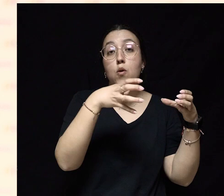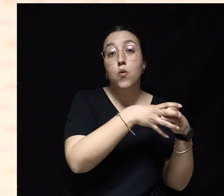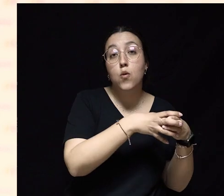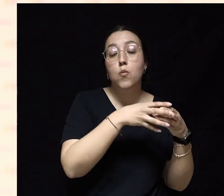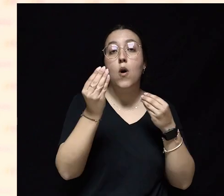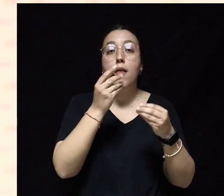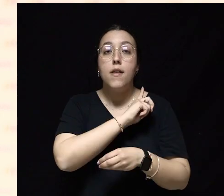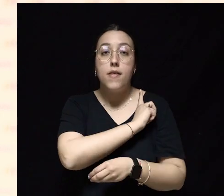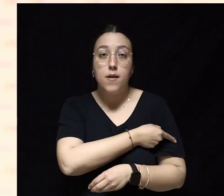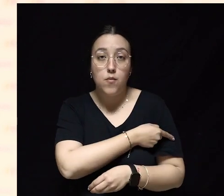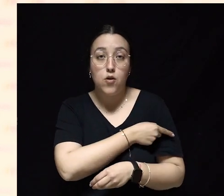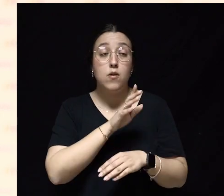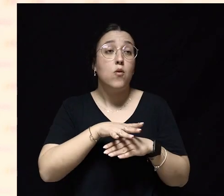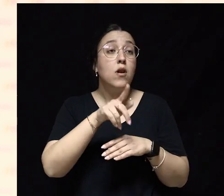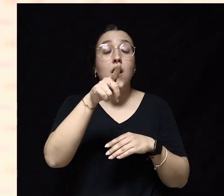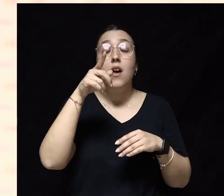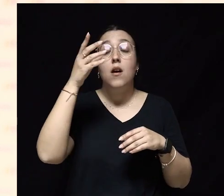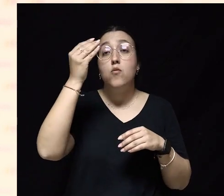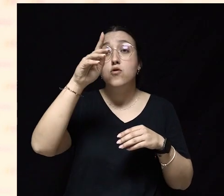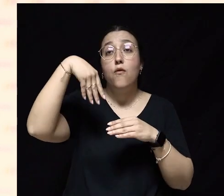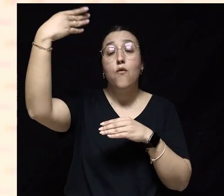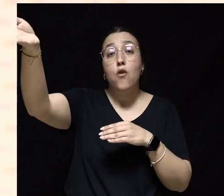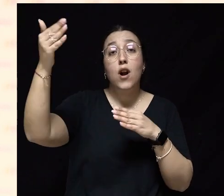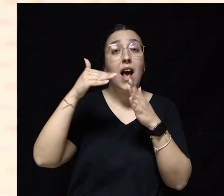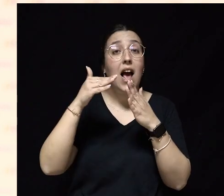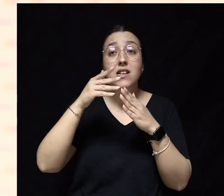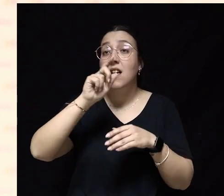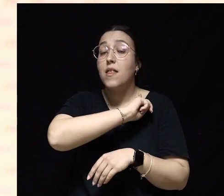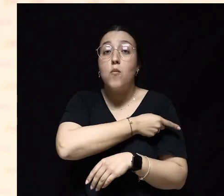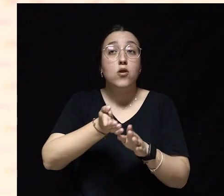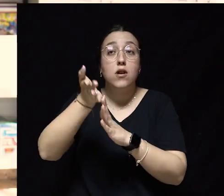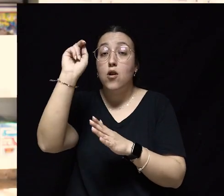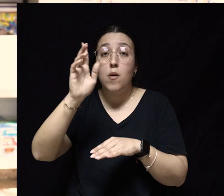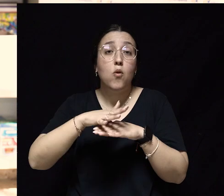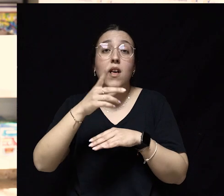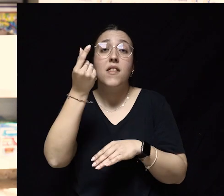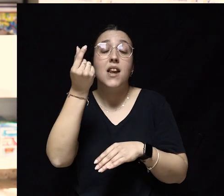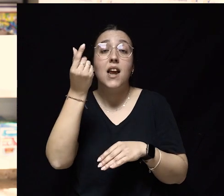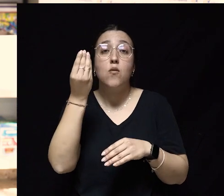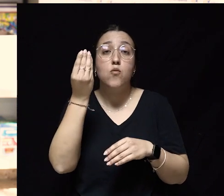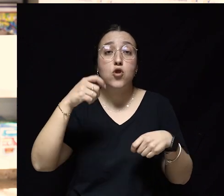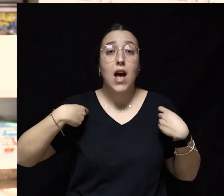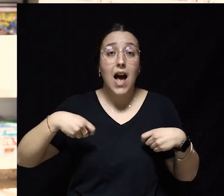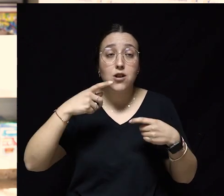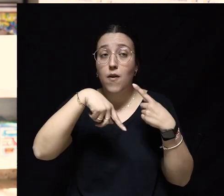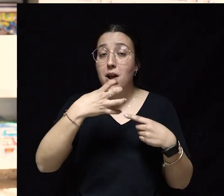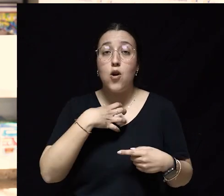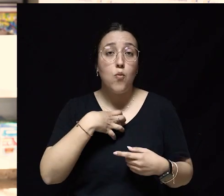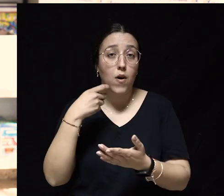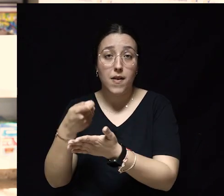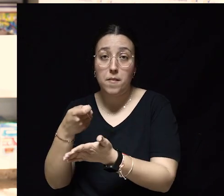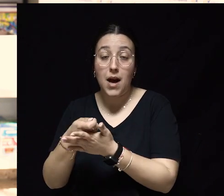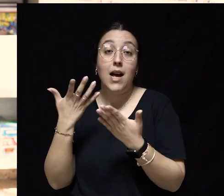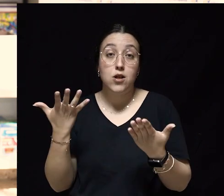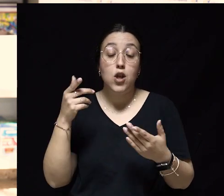luego, por otro lado, hay que tener en cuenta que estos niños y niñas, en muchos casos, es el único deporte que hacen junto con lo que hacen en el colegio. No van a